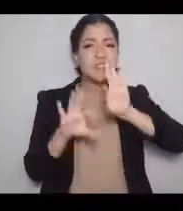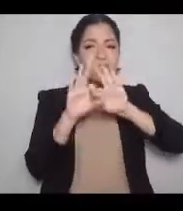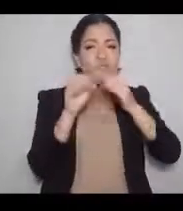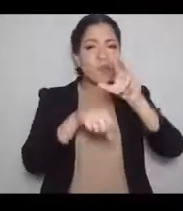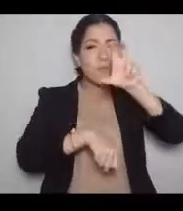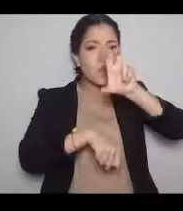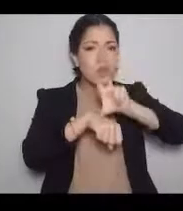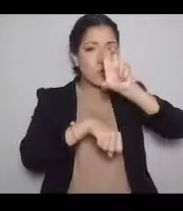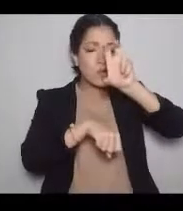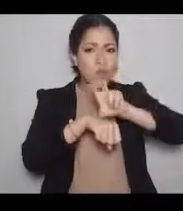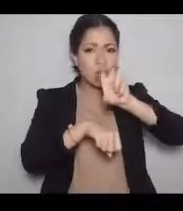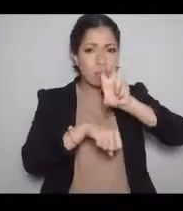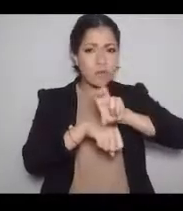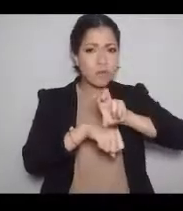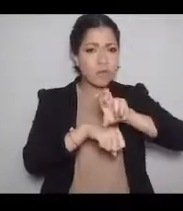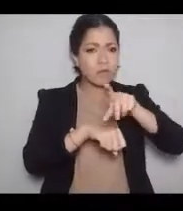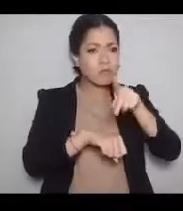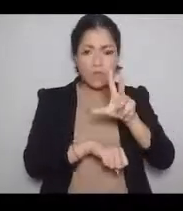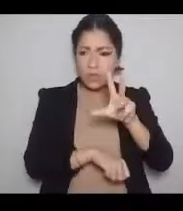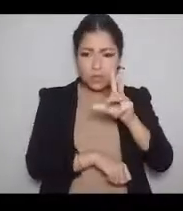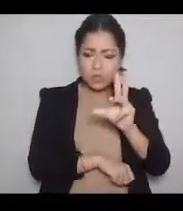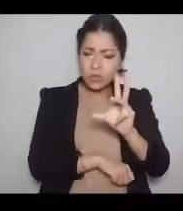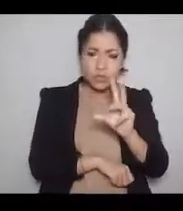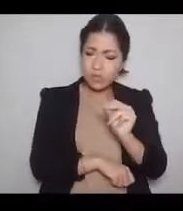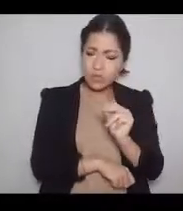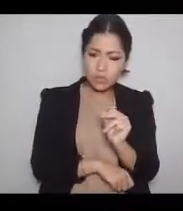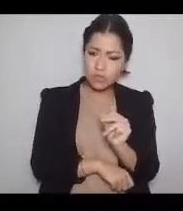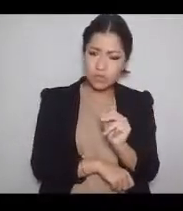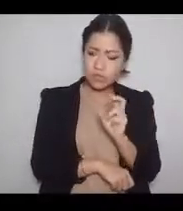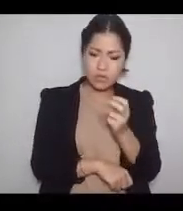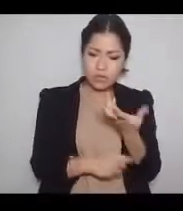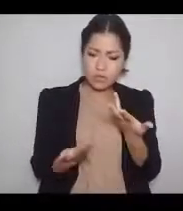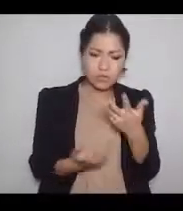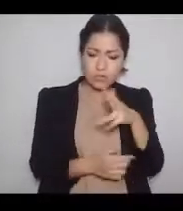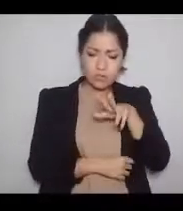Los números describían una forma horrible.